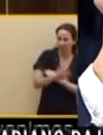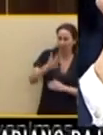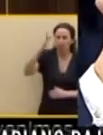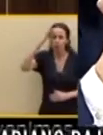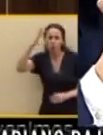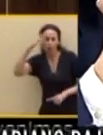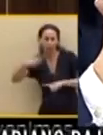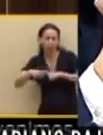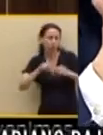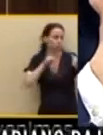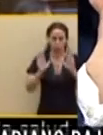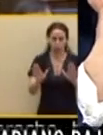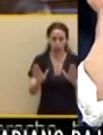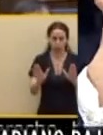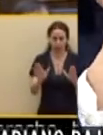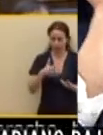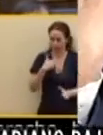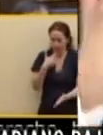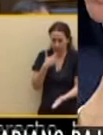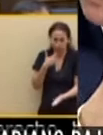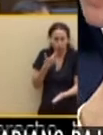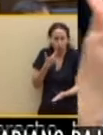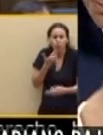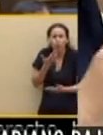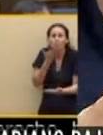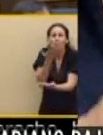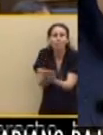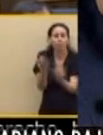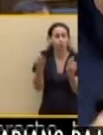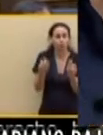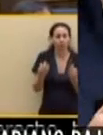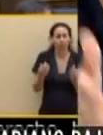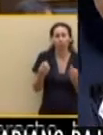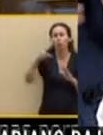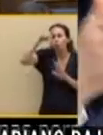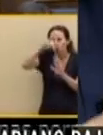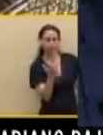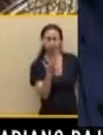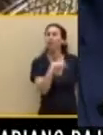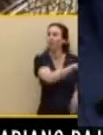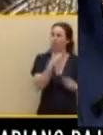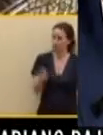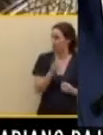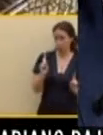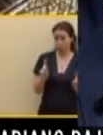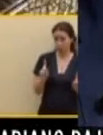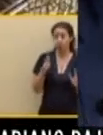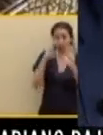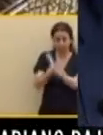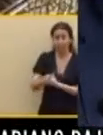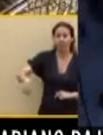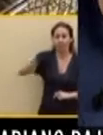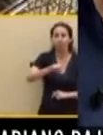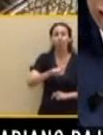aquella con forma de gobierno creo que hubiera sido muy mala para españa en estas mesas lo discutido con manolo lo hemos discutido en esta mesa muchas